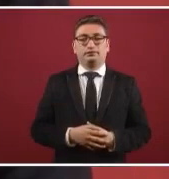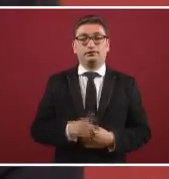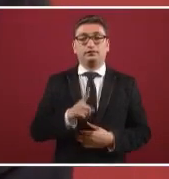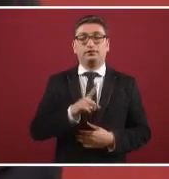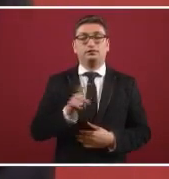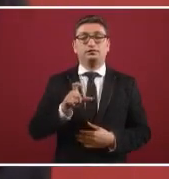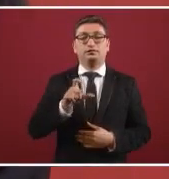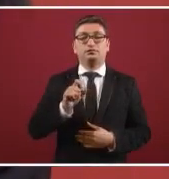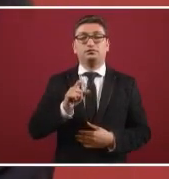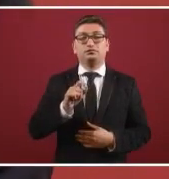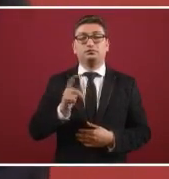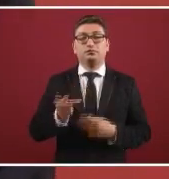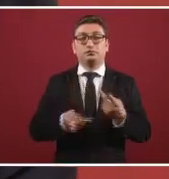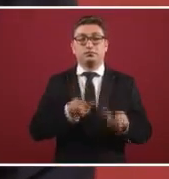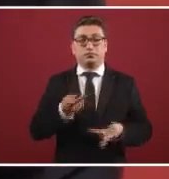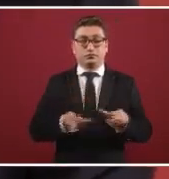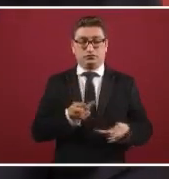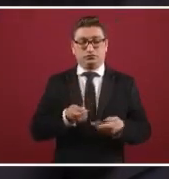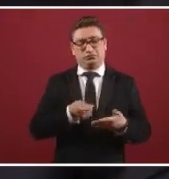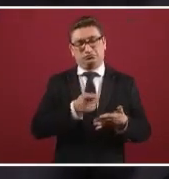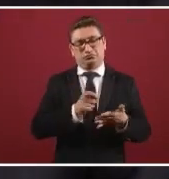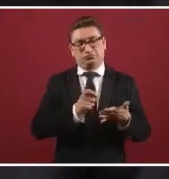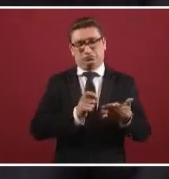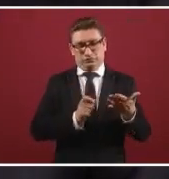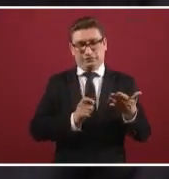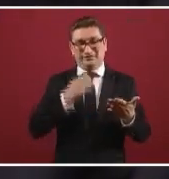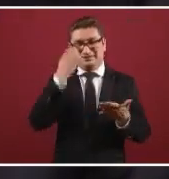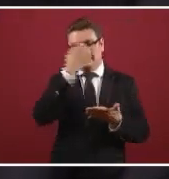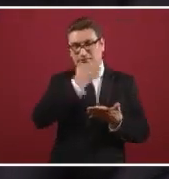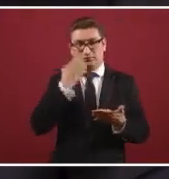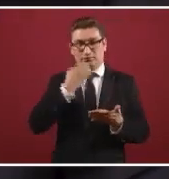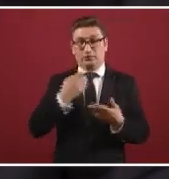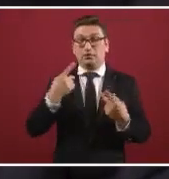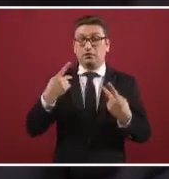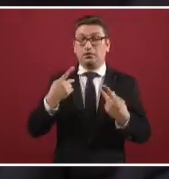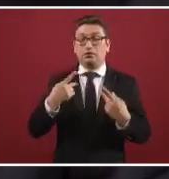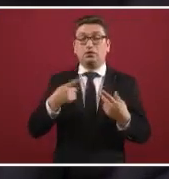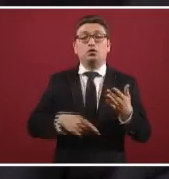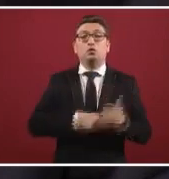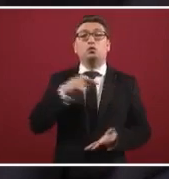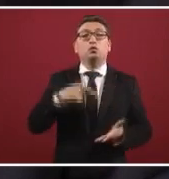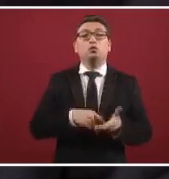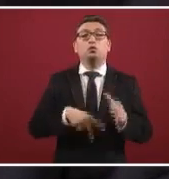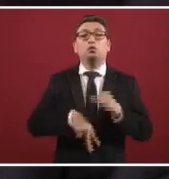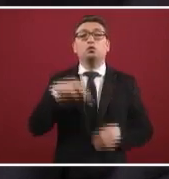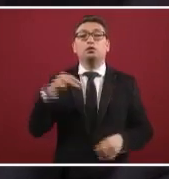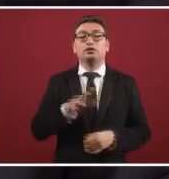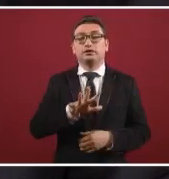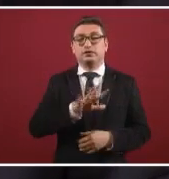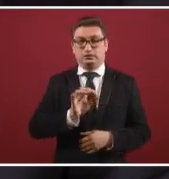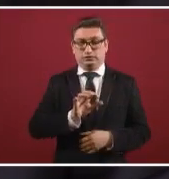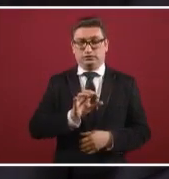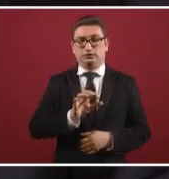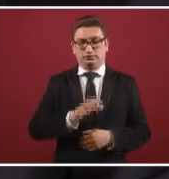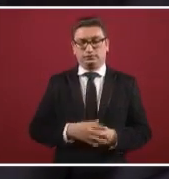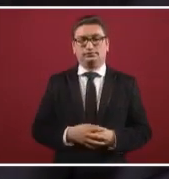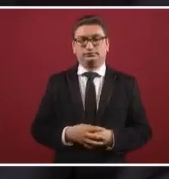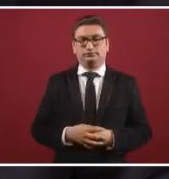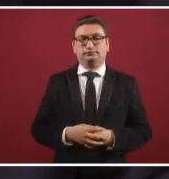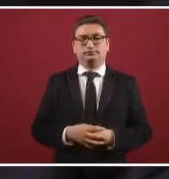120 preguntas. Resulta que los 500, hay 500, ¿sí?, que